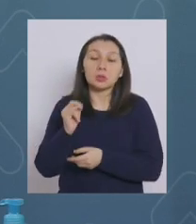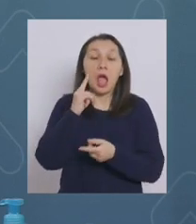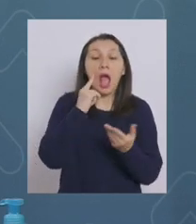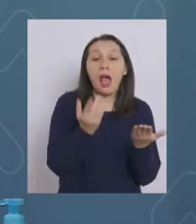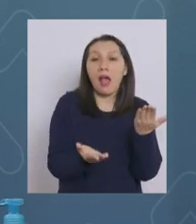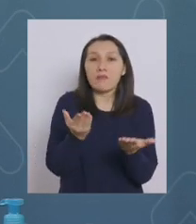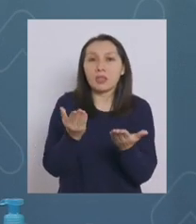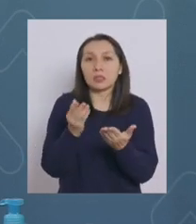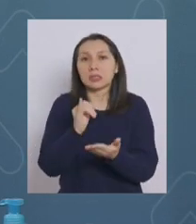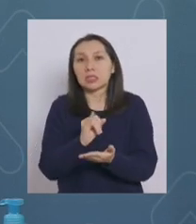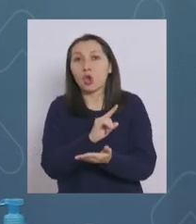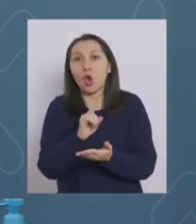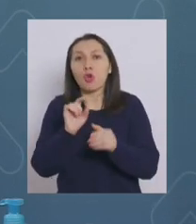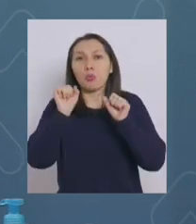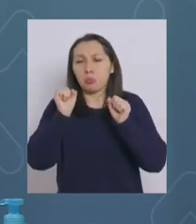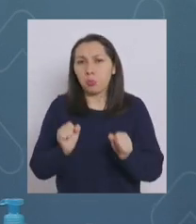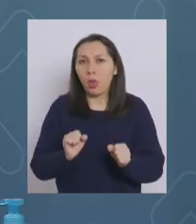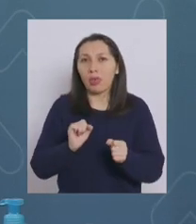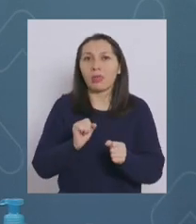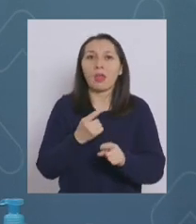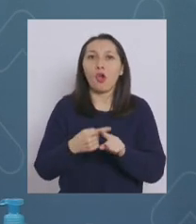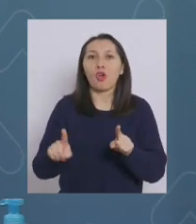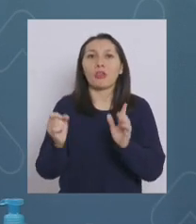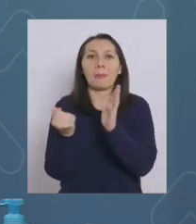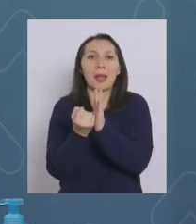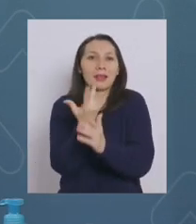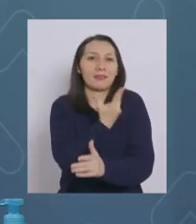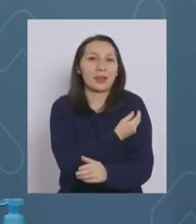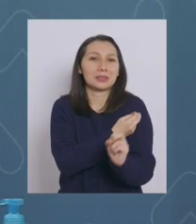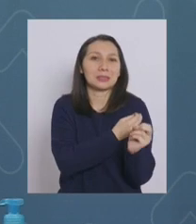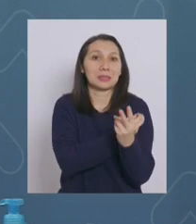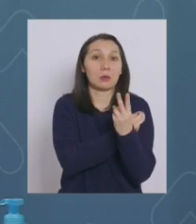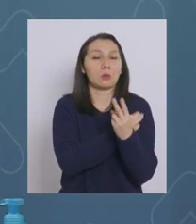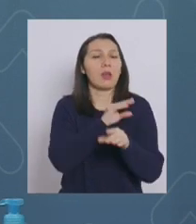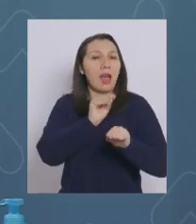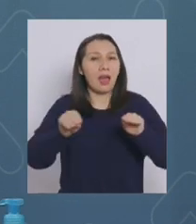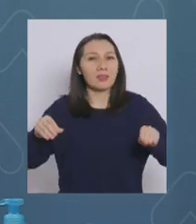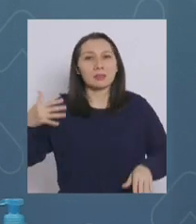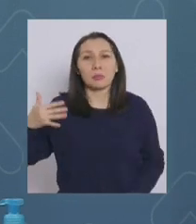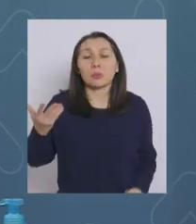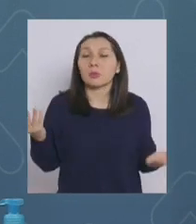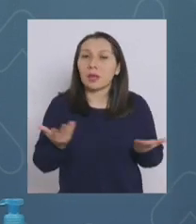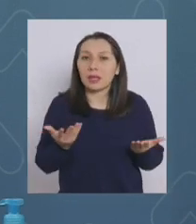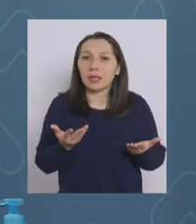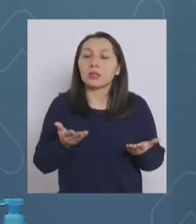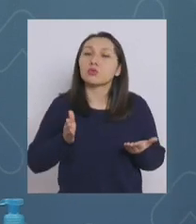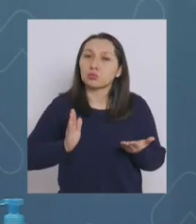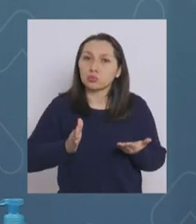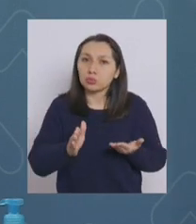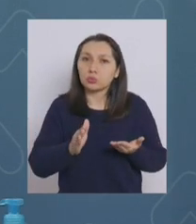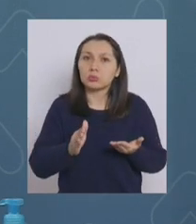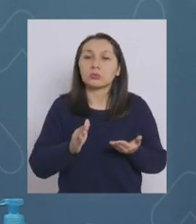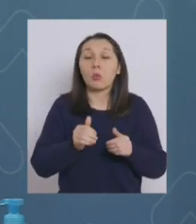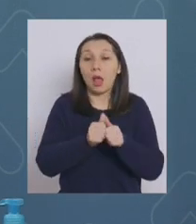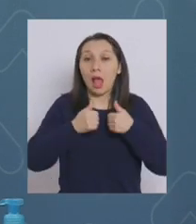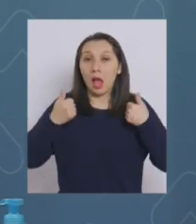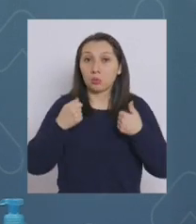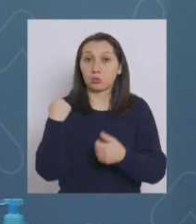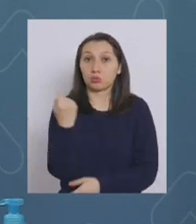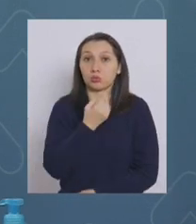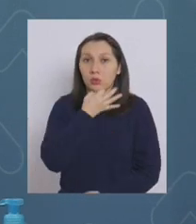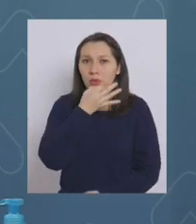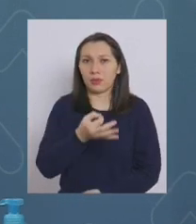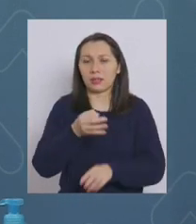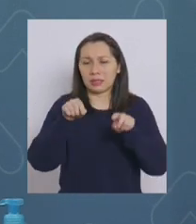para tomar la decisión más adecuada. Acá, lo que el llamado importante es a seguir lo que un poco la autoridad estamos diciendo en